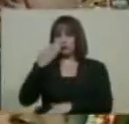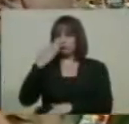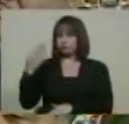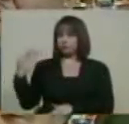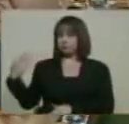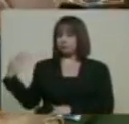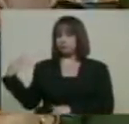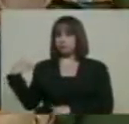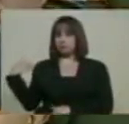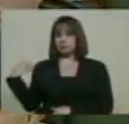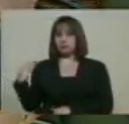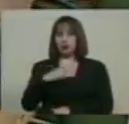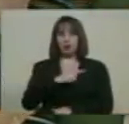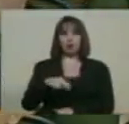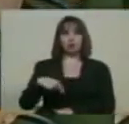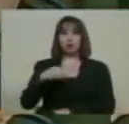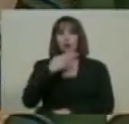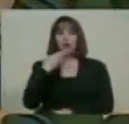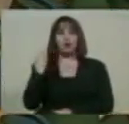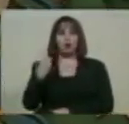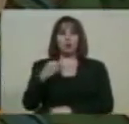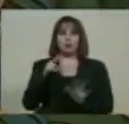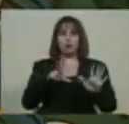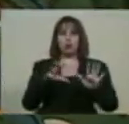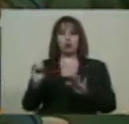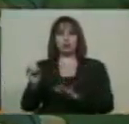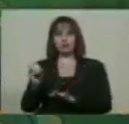Para nosotros los jóvenes de los 80, inolvidable.